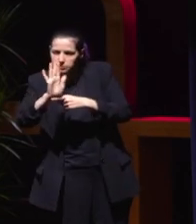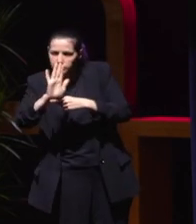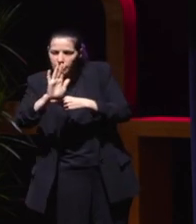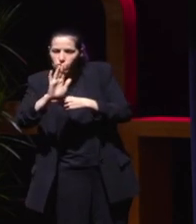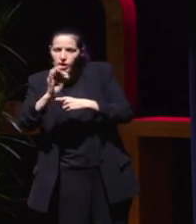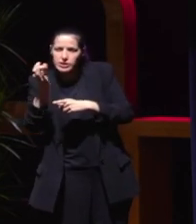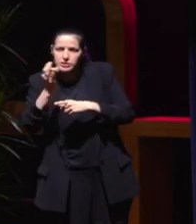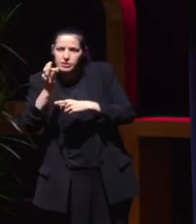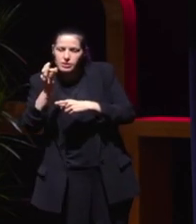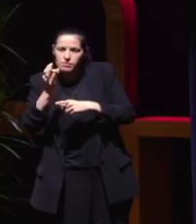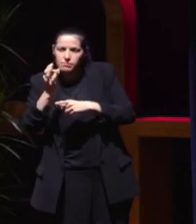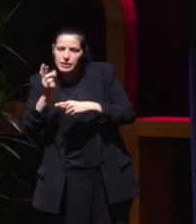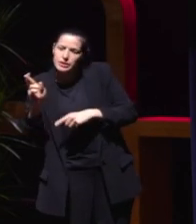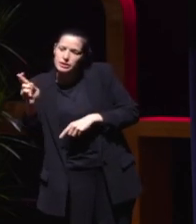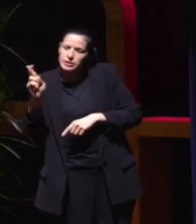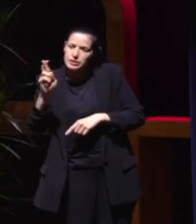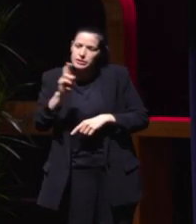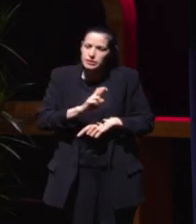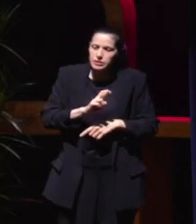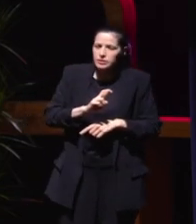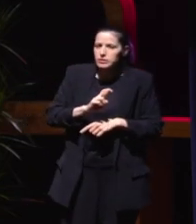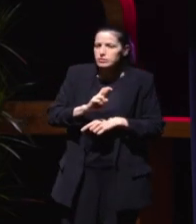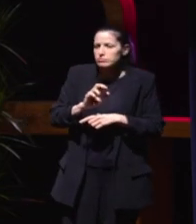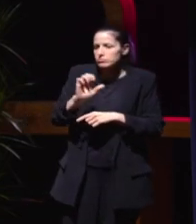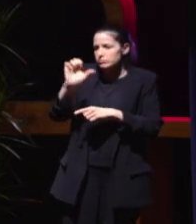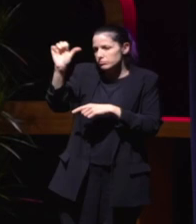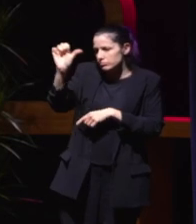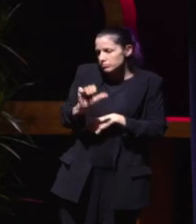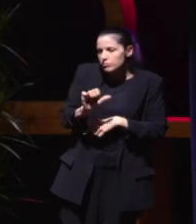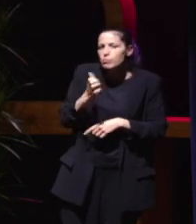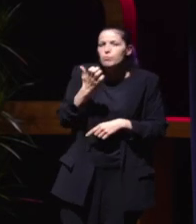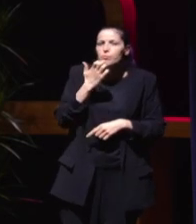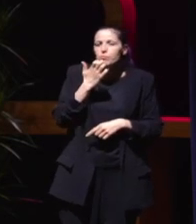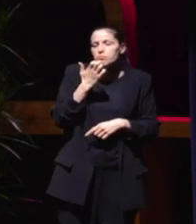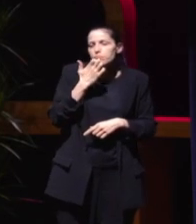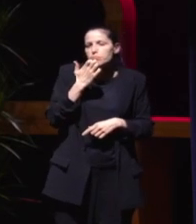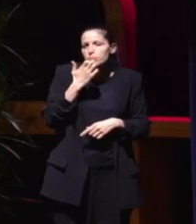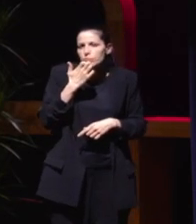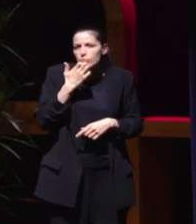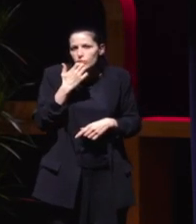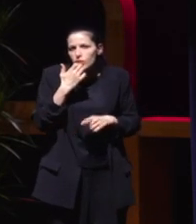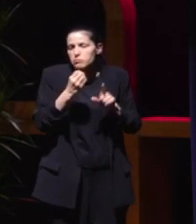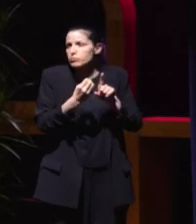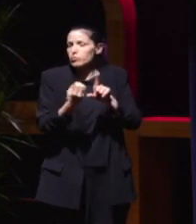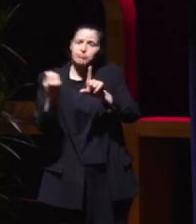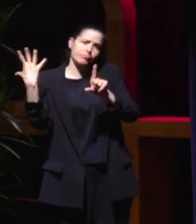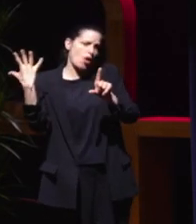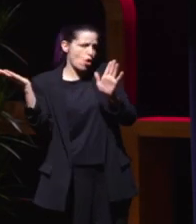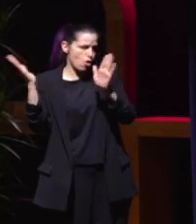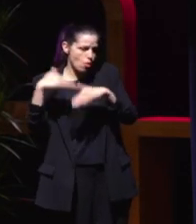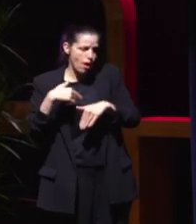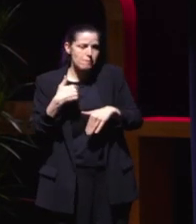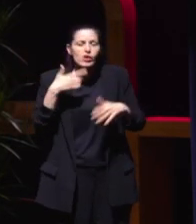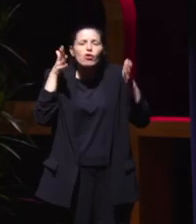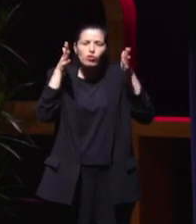una relectura tremenda como es el caso de beldeyu bueno es que eso no lo tengo las diapos pero también os recomiendo